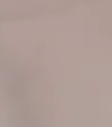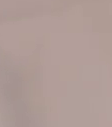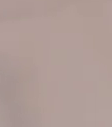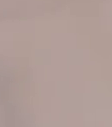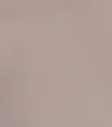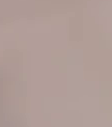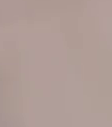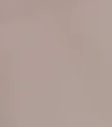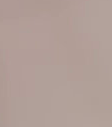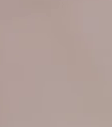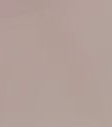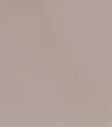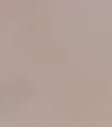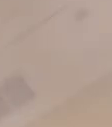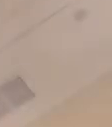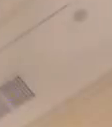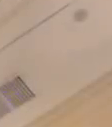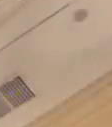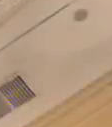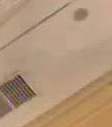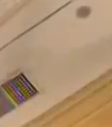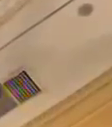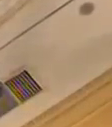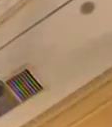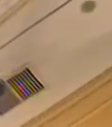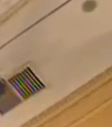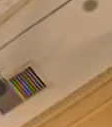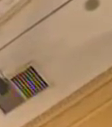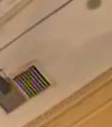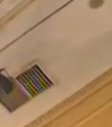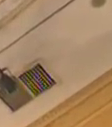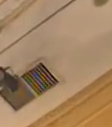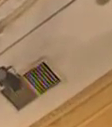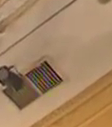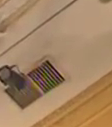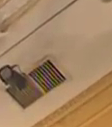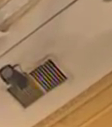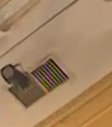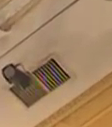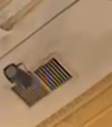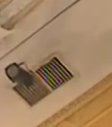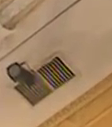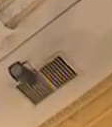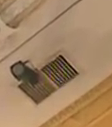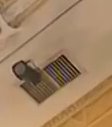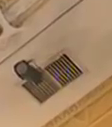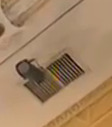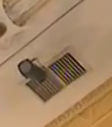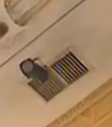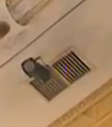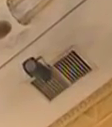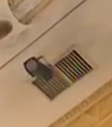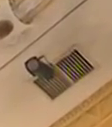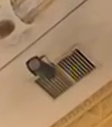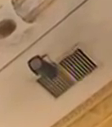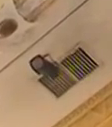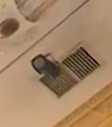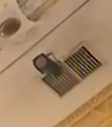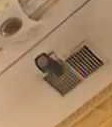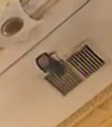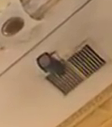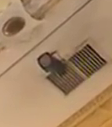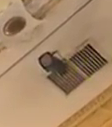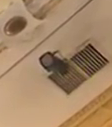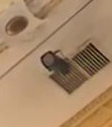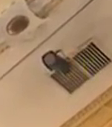Todo esto está enmarcado en el quinto objetivo histórico del Plan de la Patria, el cual establece contribuir con la preservación de la vida